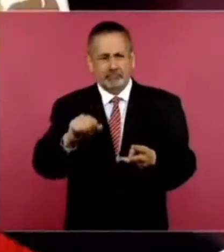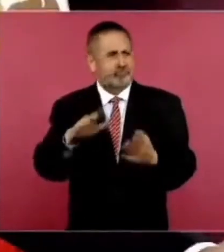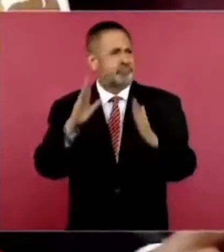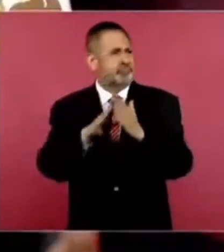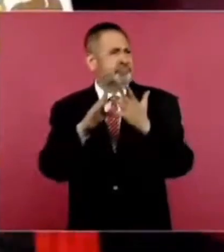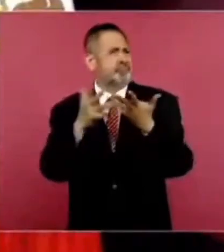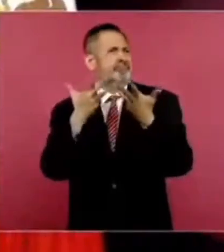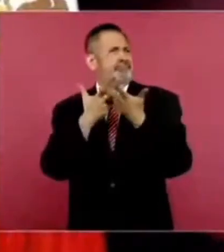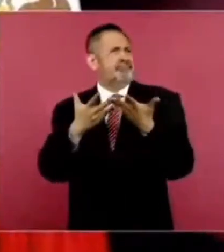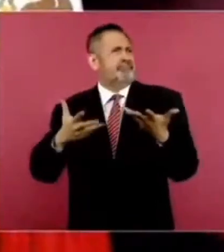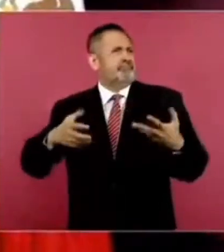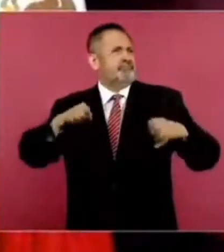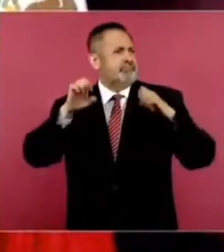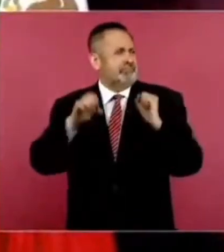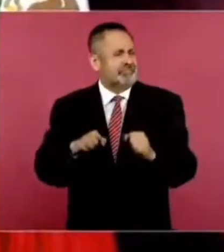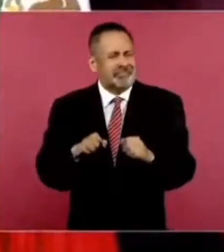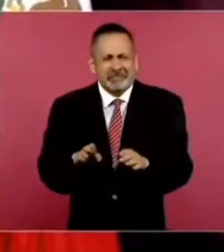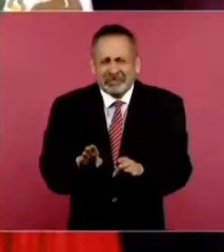mansiones,